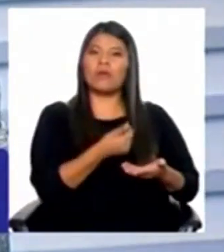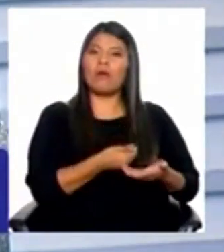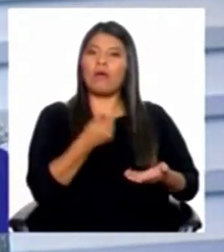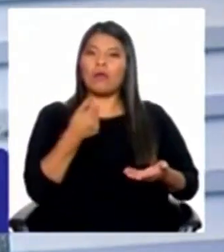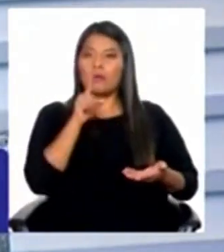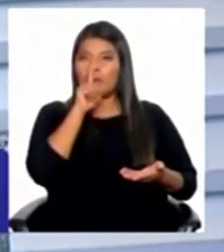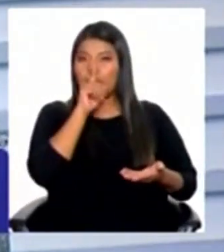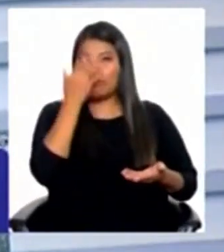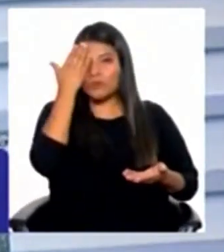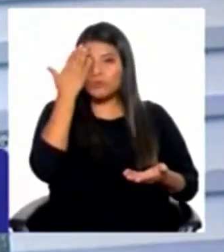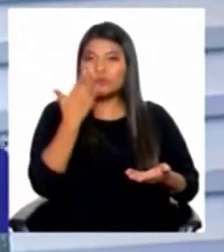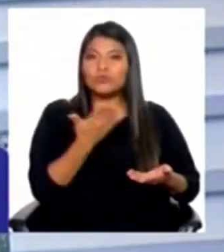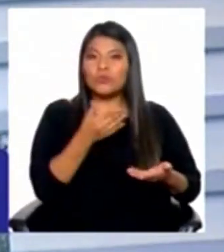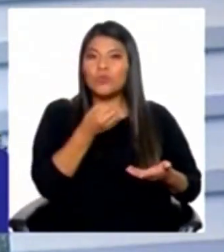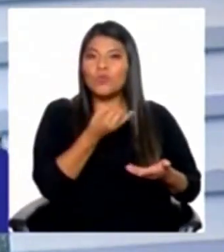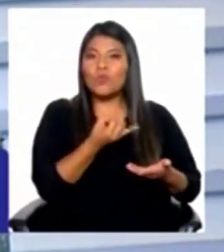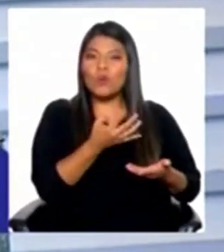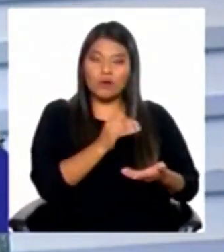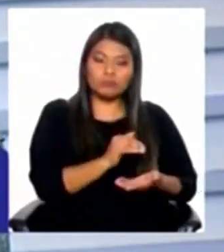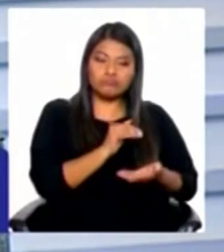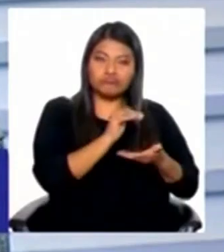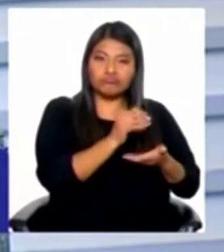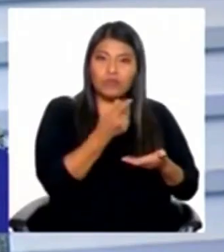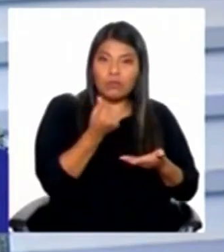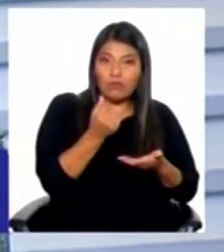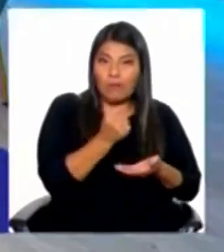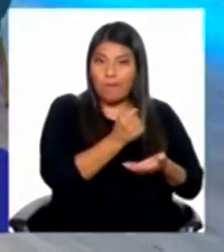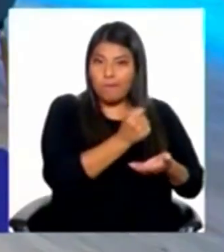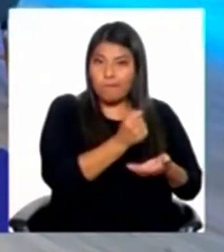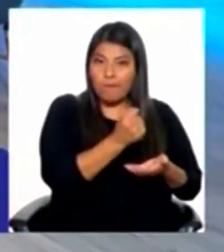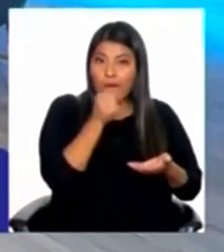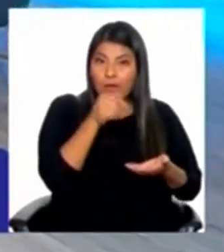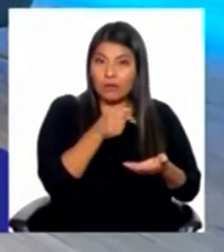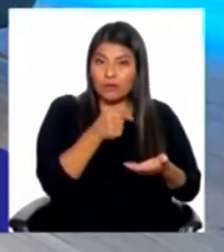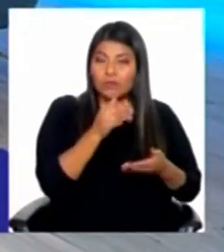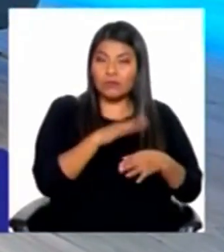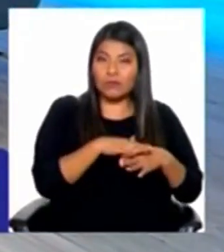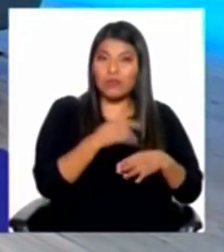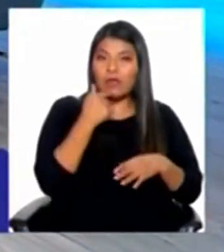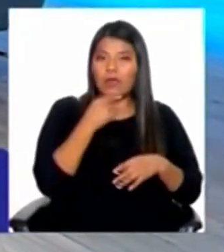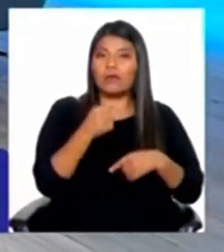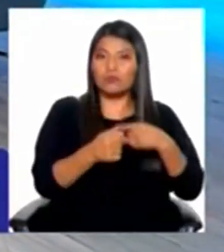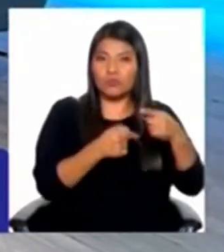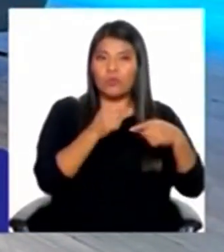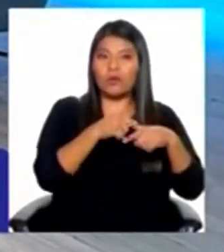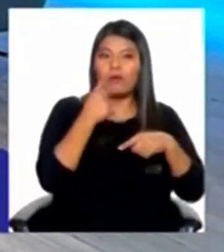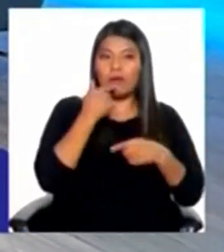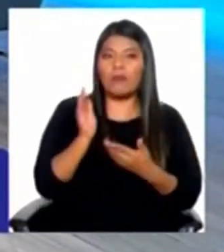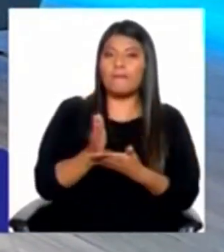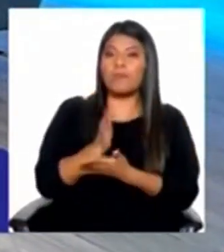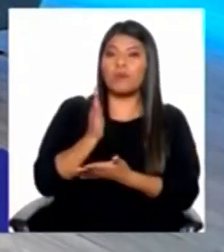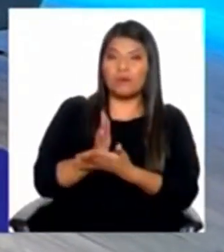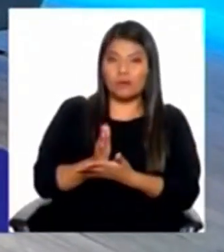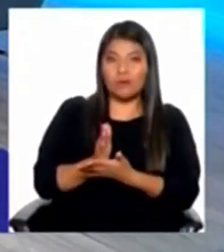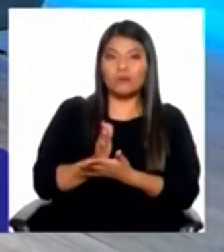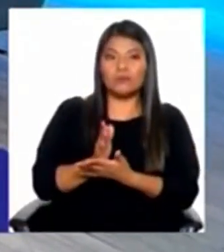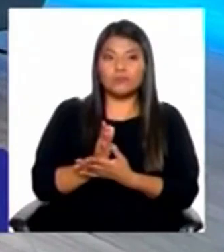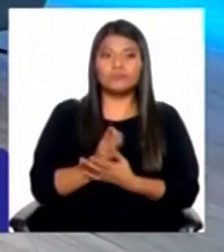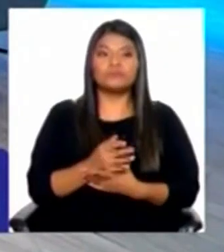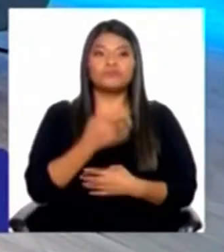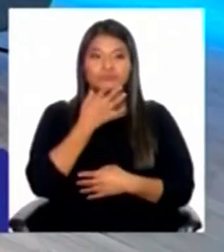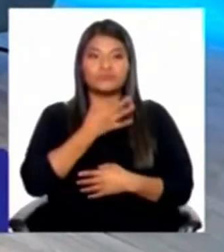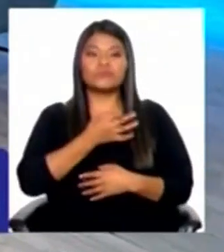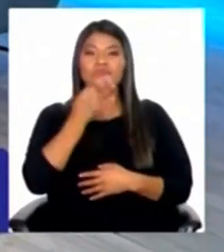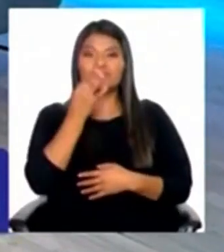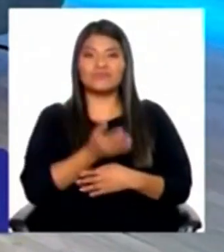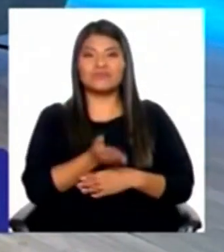recurren a acciones para tratar de mostrar que había un fraude. En efecto, no tiene que ver ya con específicamente la elección